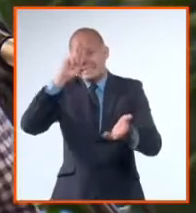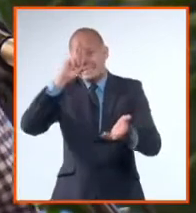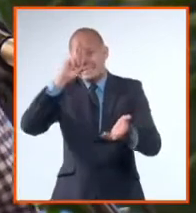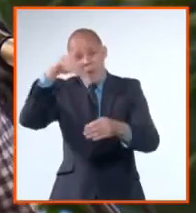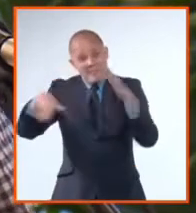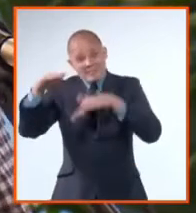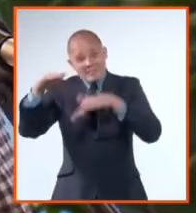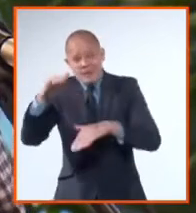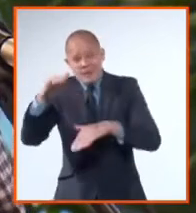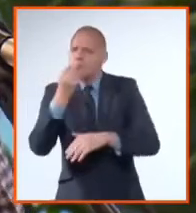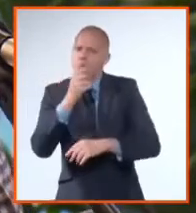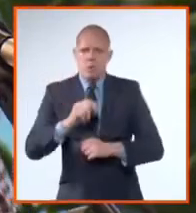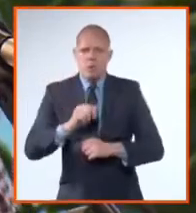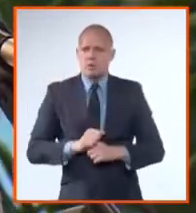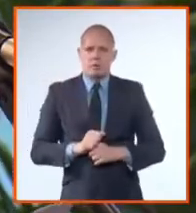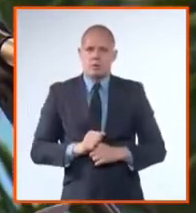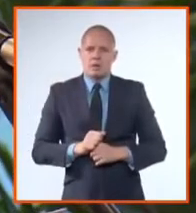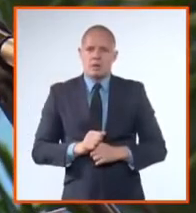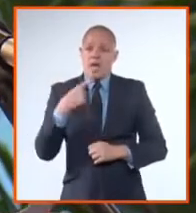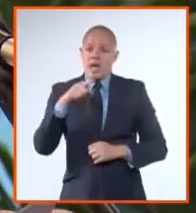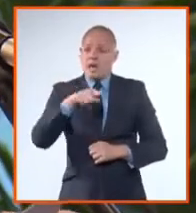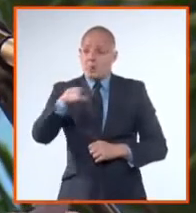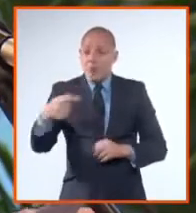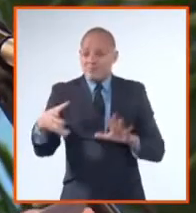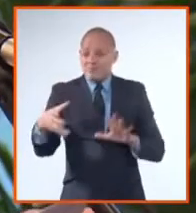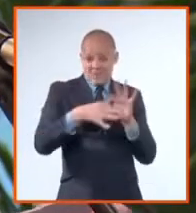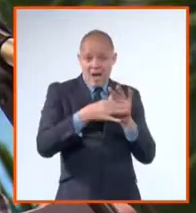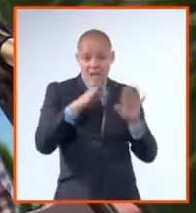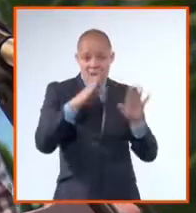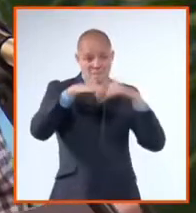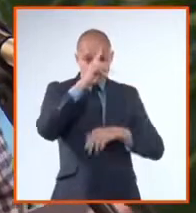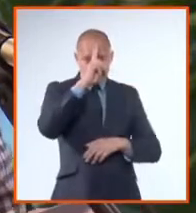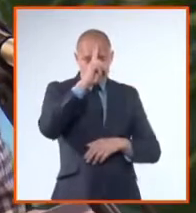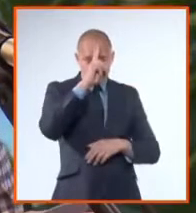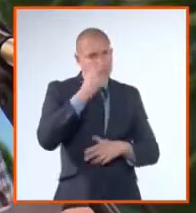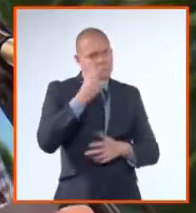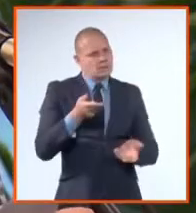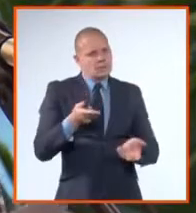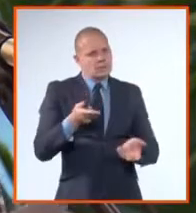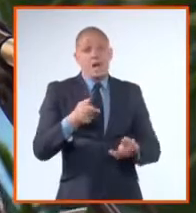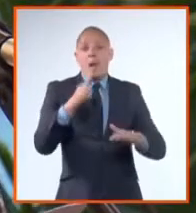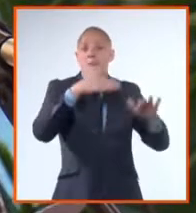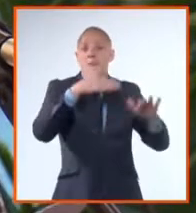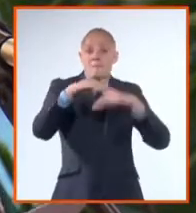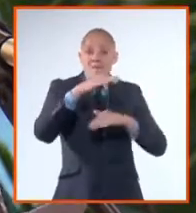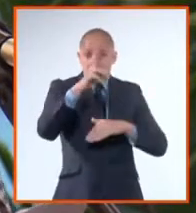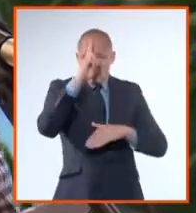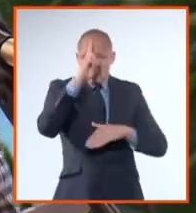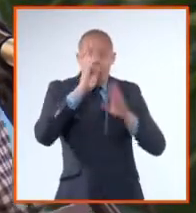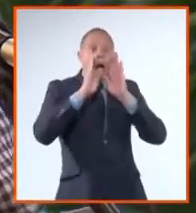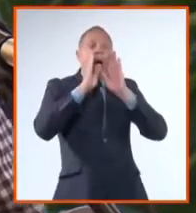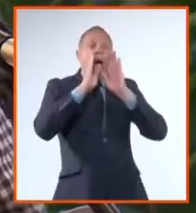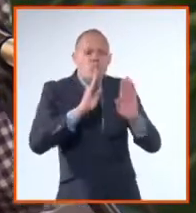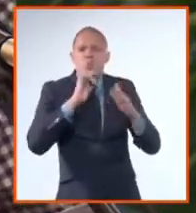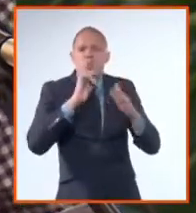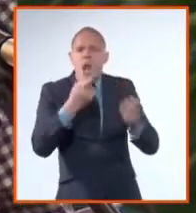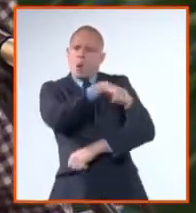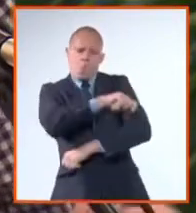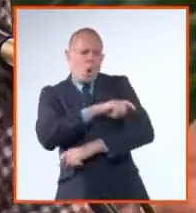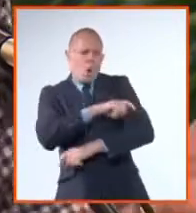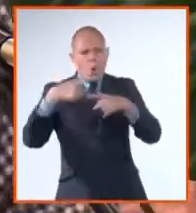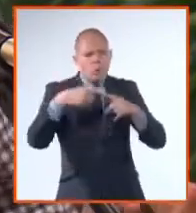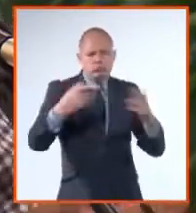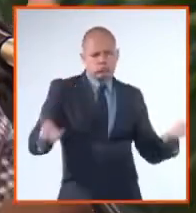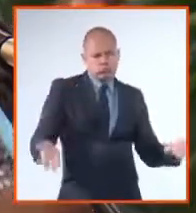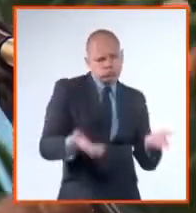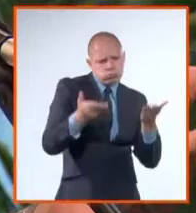se constituye como un problema para el MINSAP, que se tiene que concentrar en mantener y hacer progresar nuestro hermoso sistema universal, ubicuo y